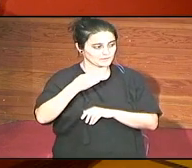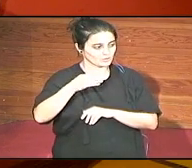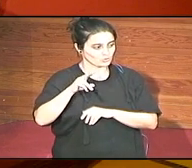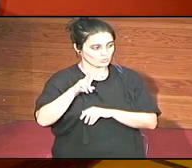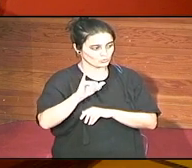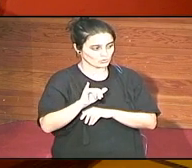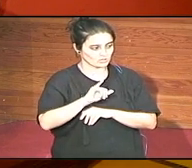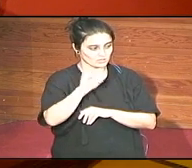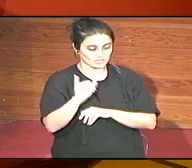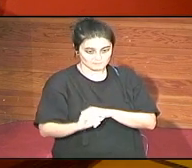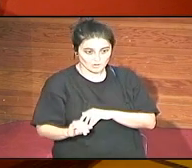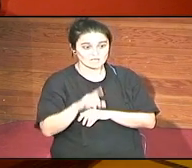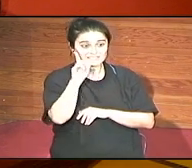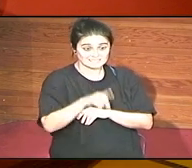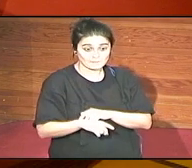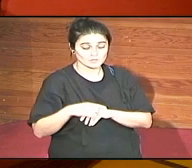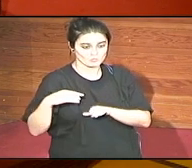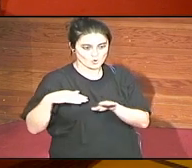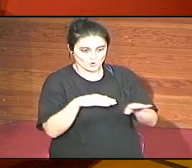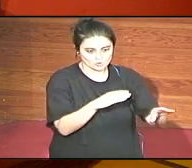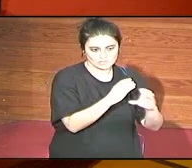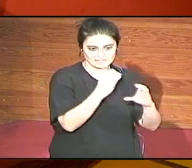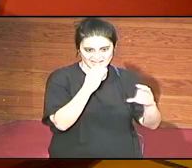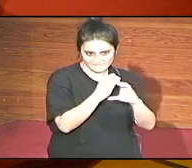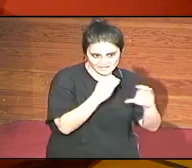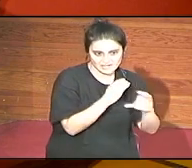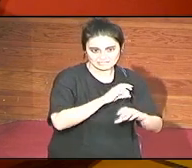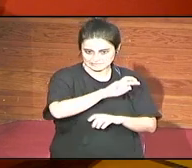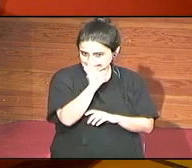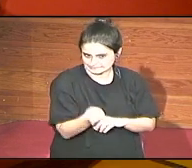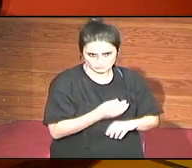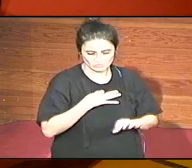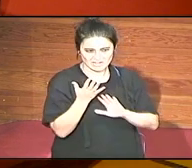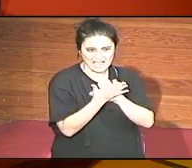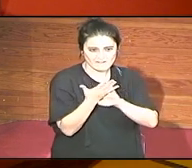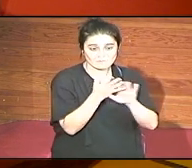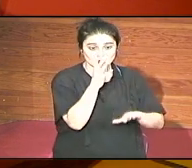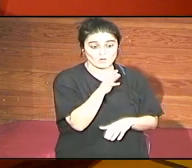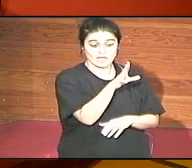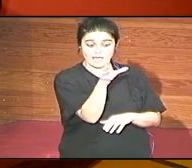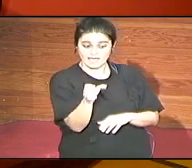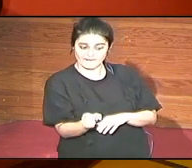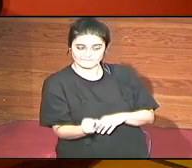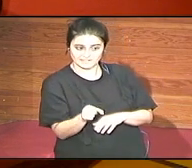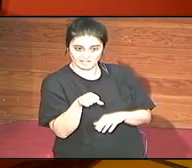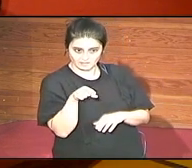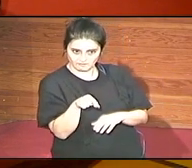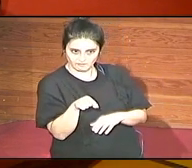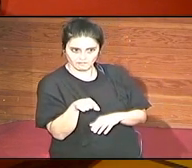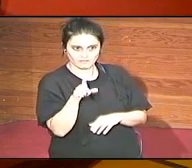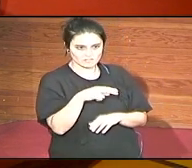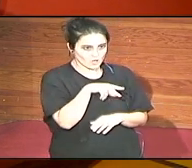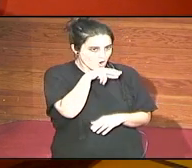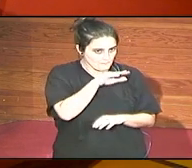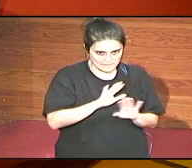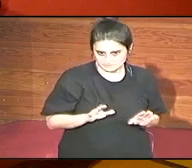la ruta de las caravanas de tumbuctú el continente africano no es no es solo oral es también escrito